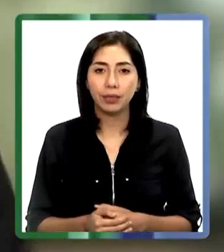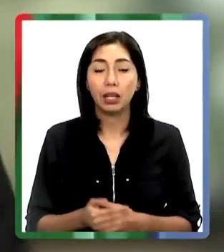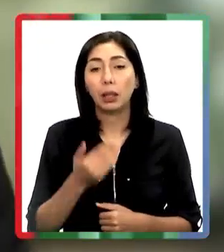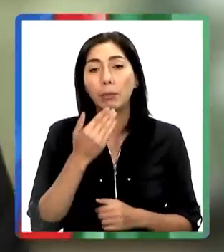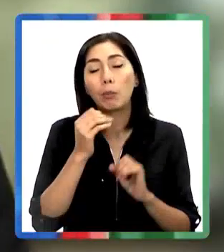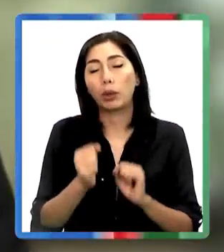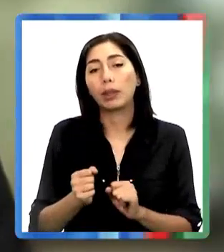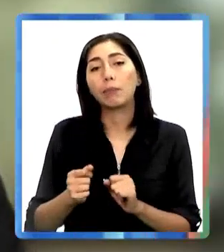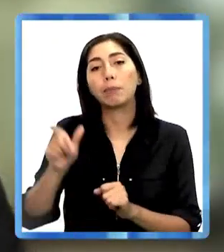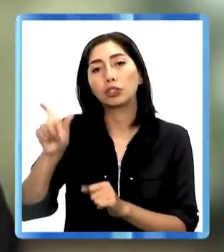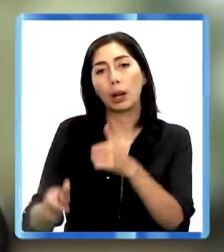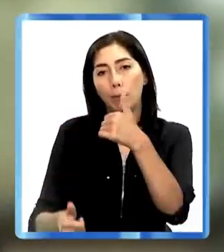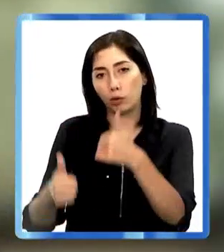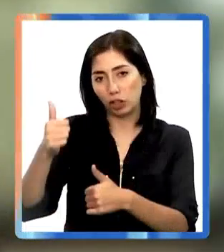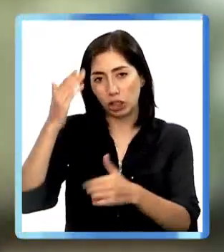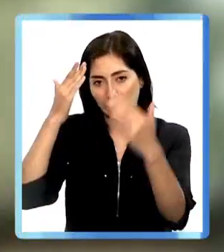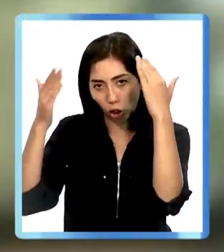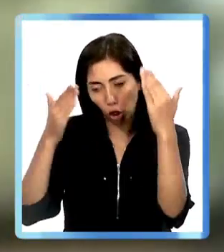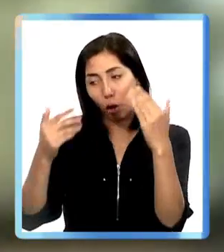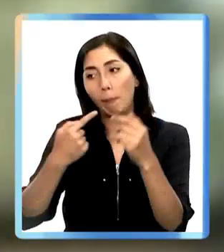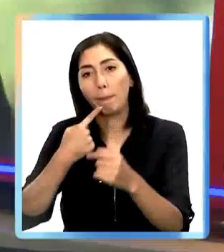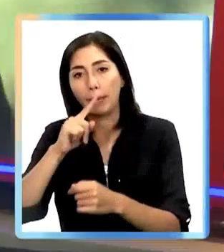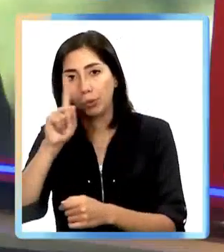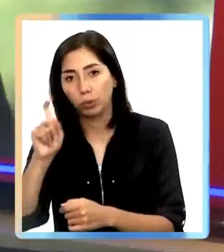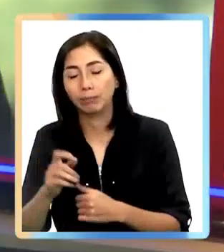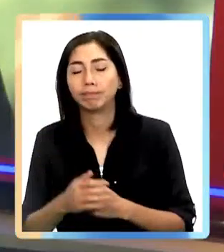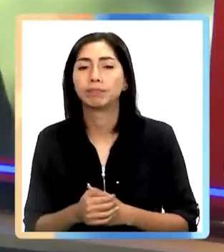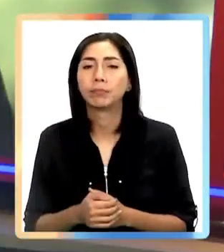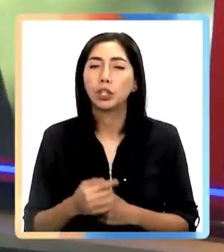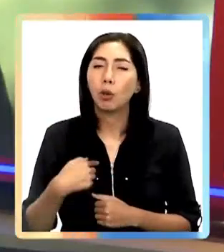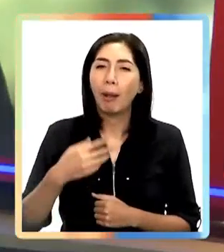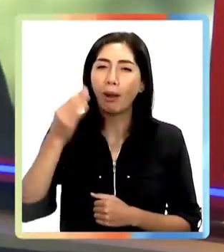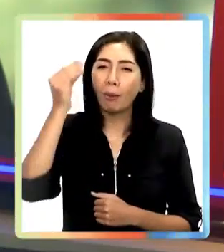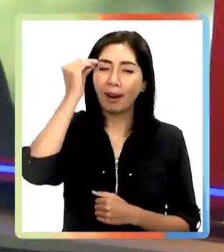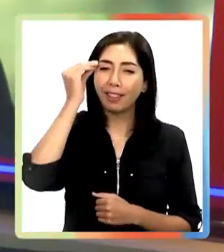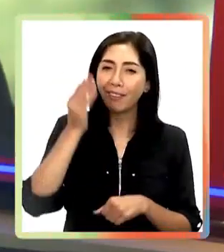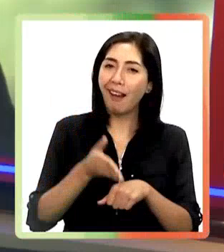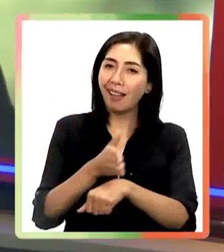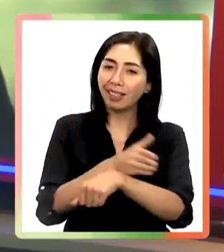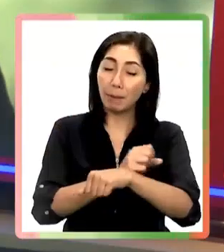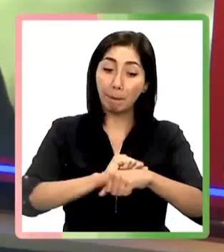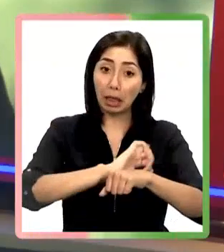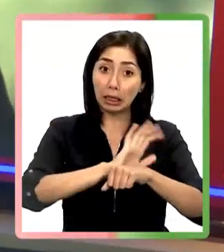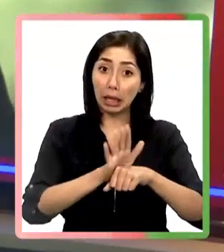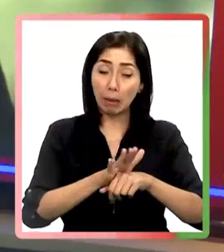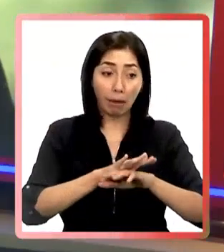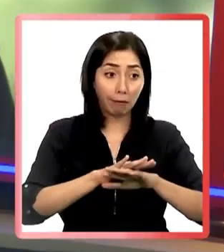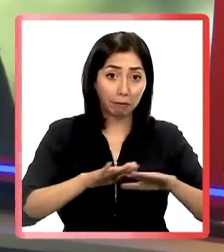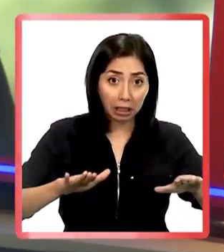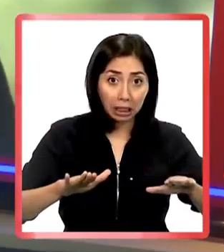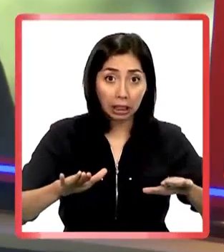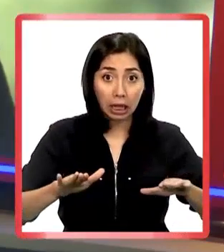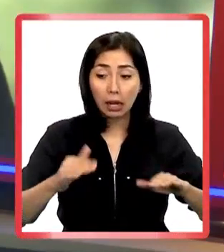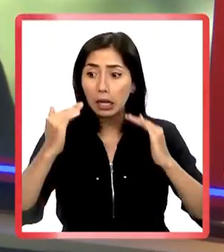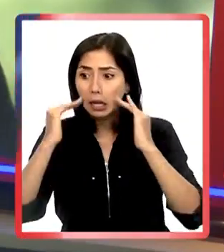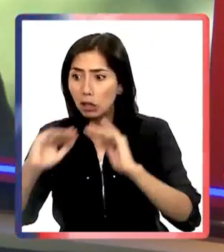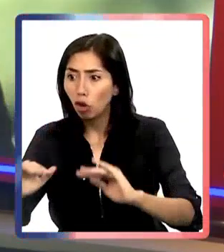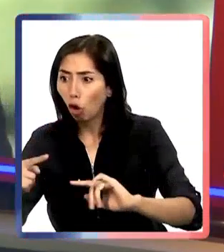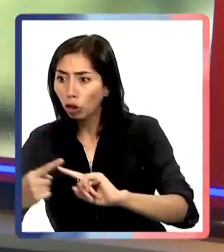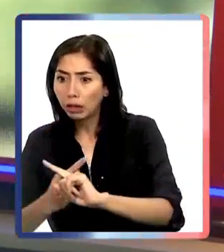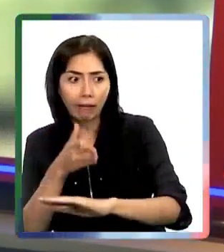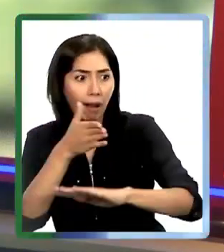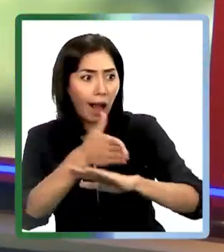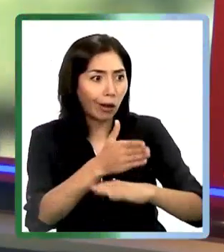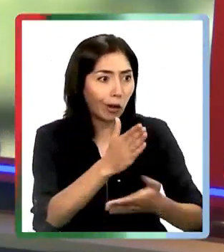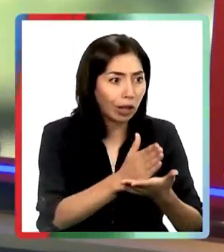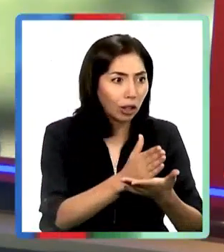fuera pertinente, ya con consulta profesional como corresponde. Me acuerdo cuando los niños comenzaron a volver a las clases después de la pandemia, hubo